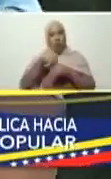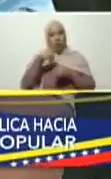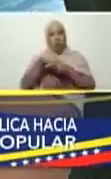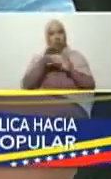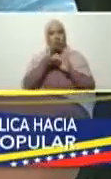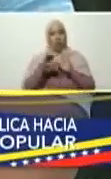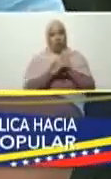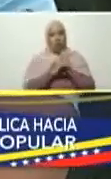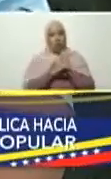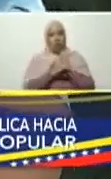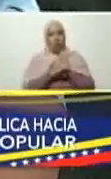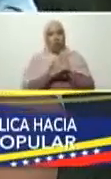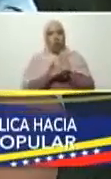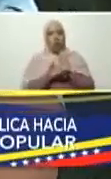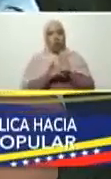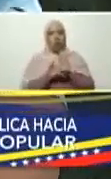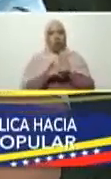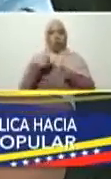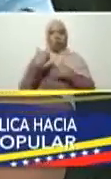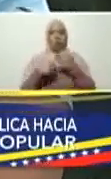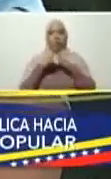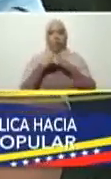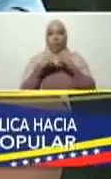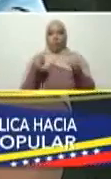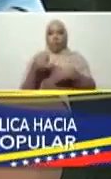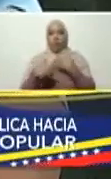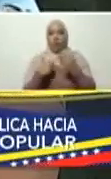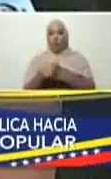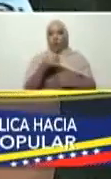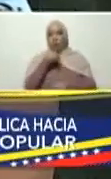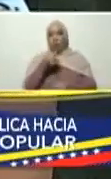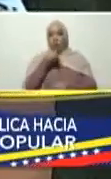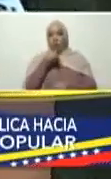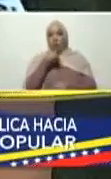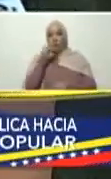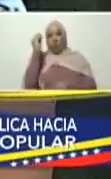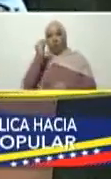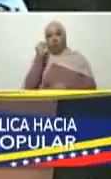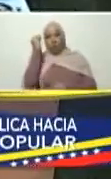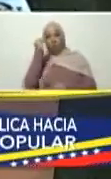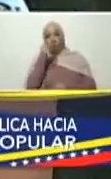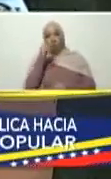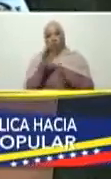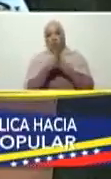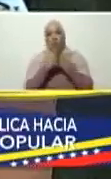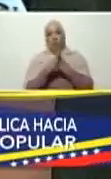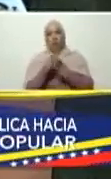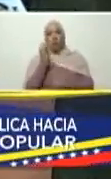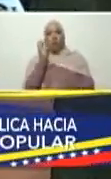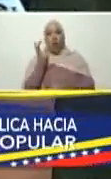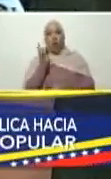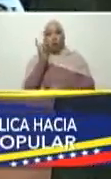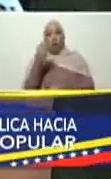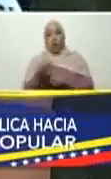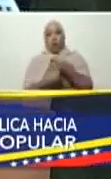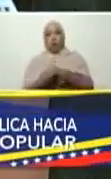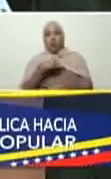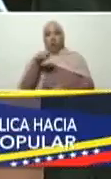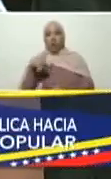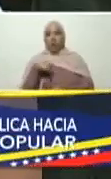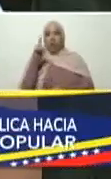constitución. Y se, bueno, se lanza todo, y allí, bueno, lo vemos reflejado en este libro azul. Pero entonces, después de allí,